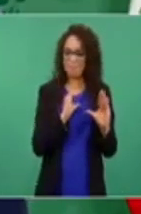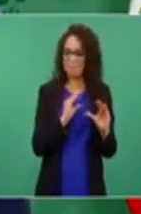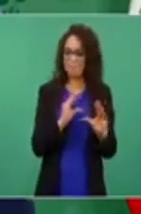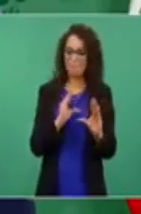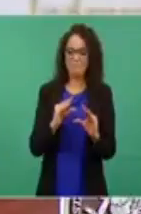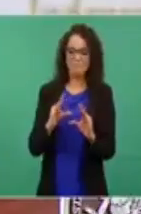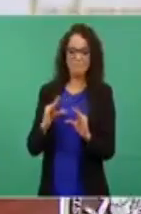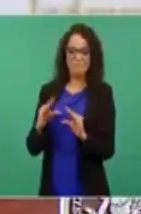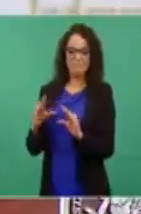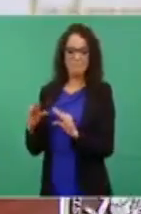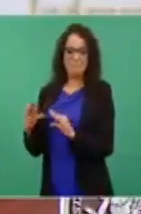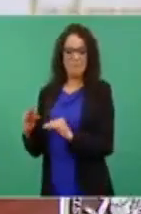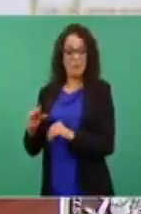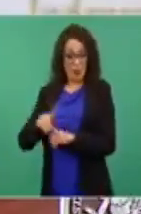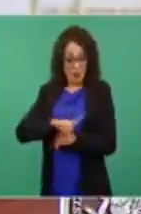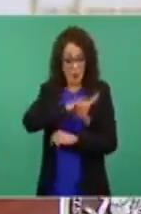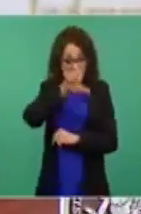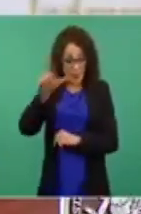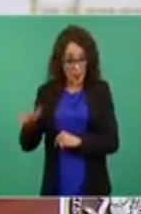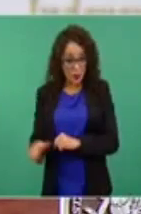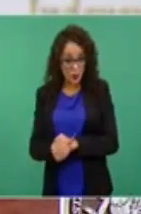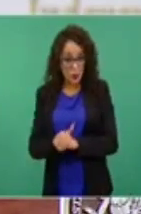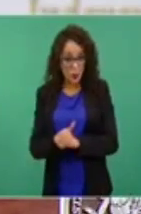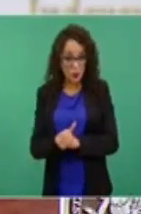y luego ellos